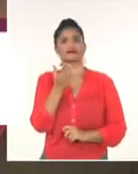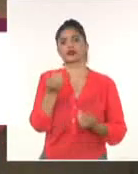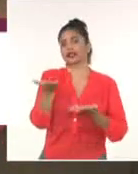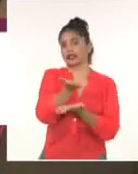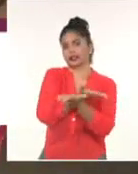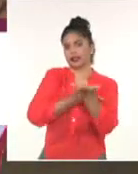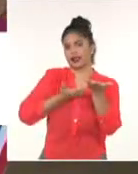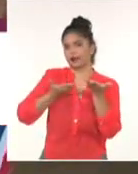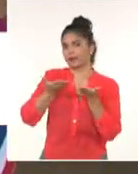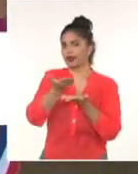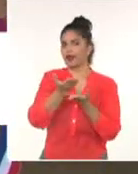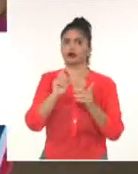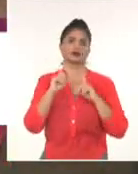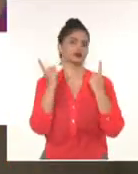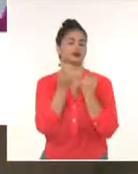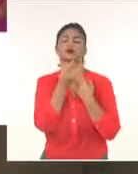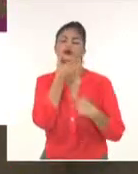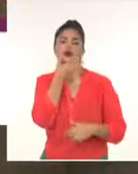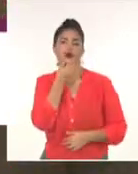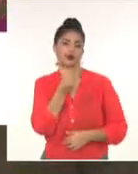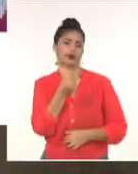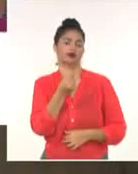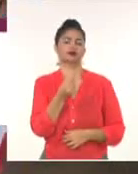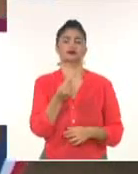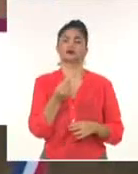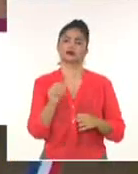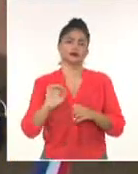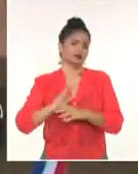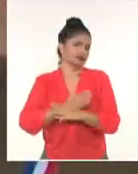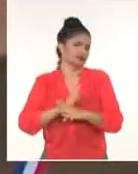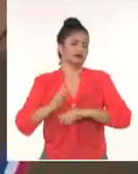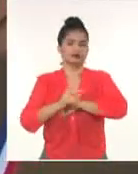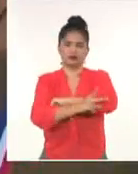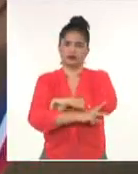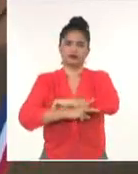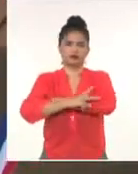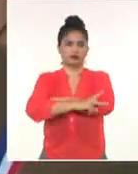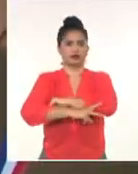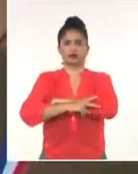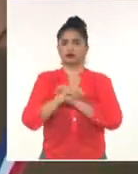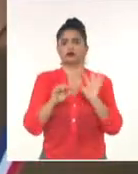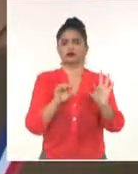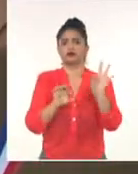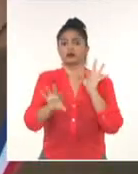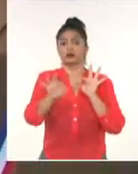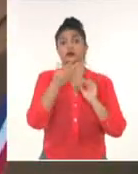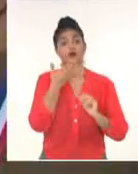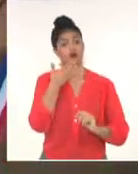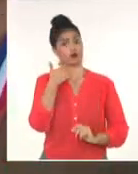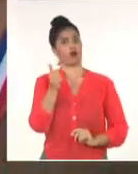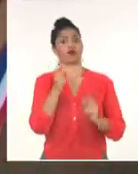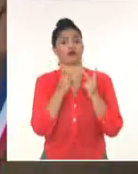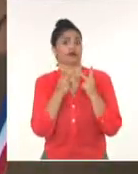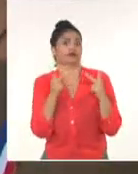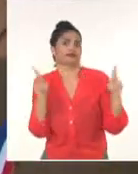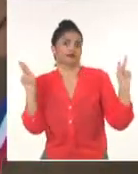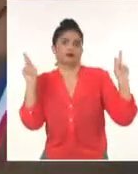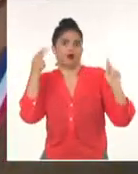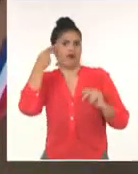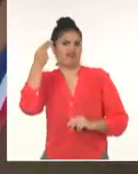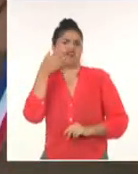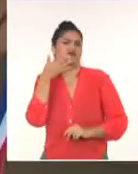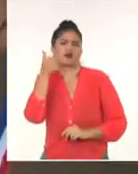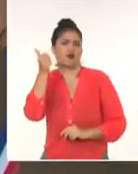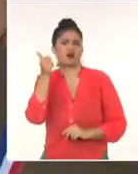intercambiar con esos estudiantes de otros países que son lo mejor de sus países, incluso con los de Brasil y Portugal que hablan